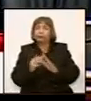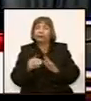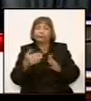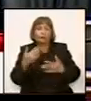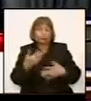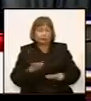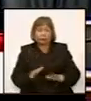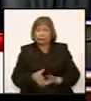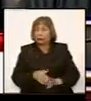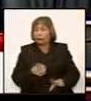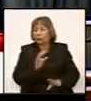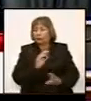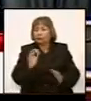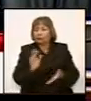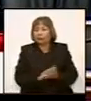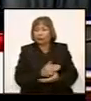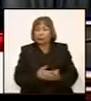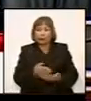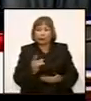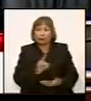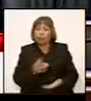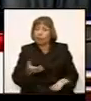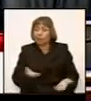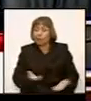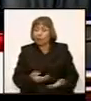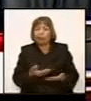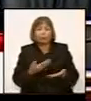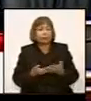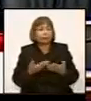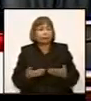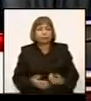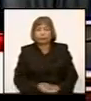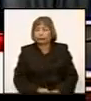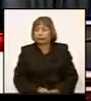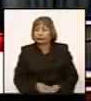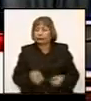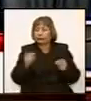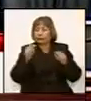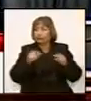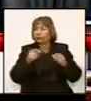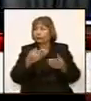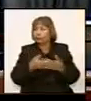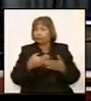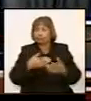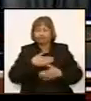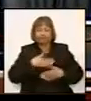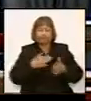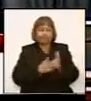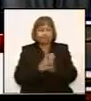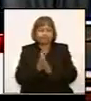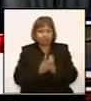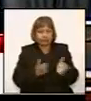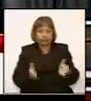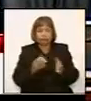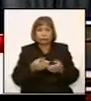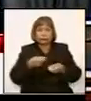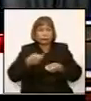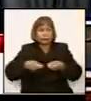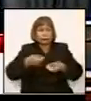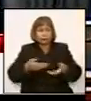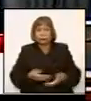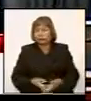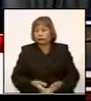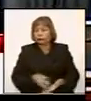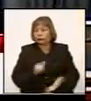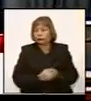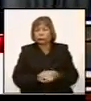ya no sirve para mucho. Entonces, señor presidente, lo que aquí se quiere es motivar, promover a